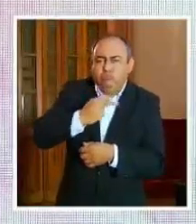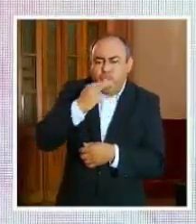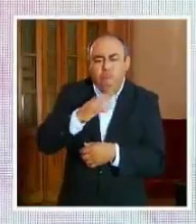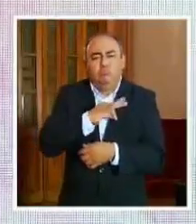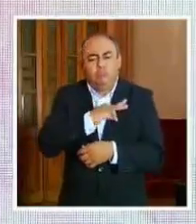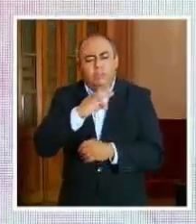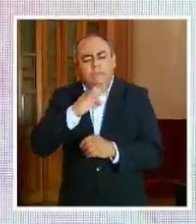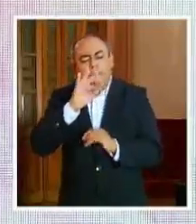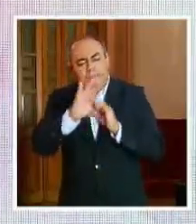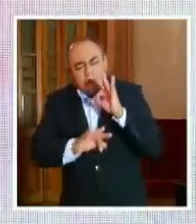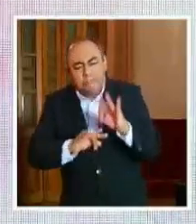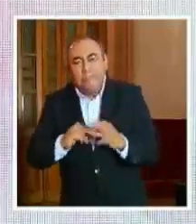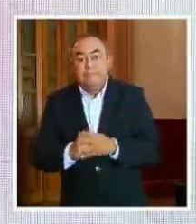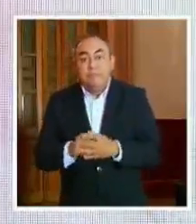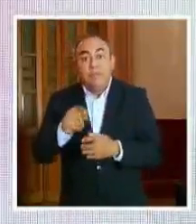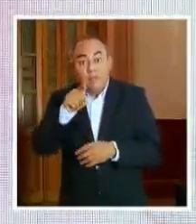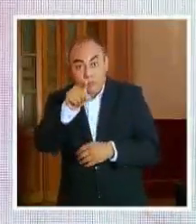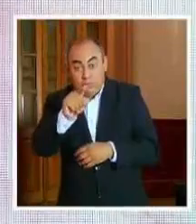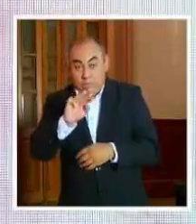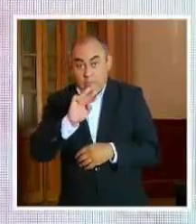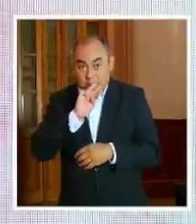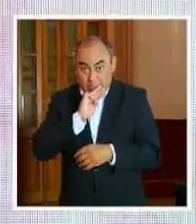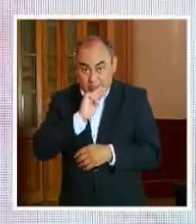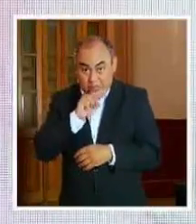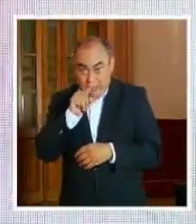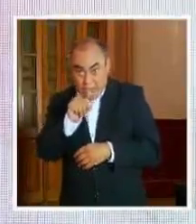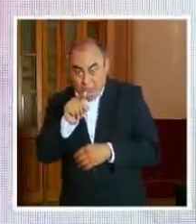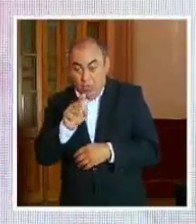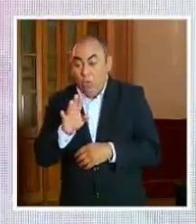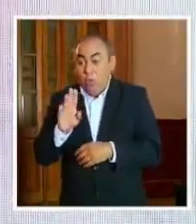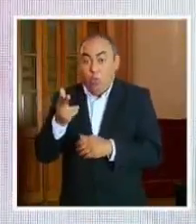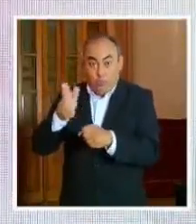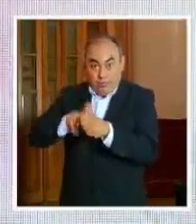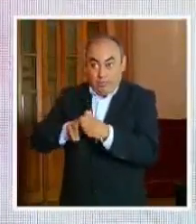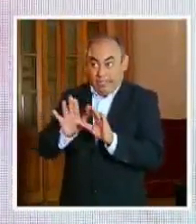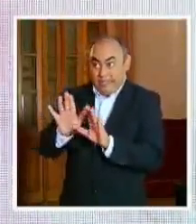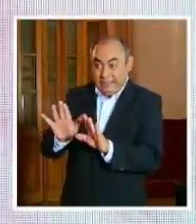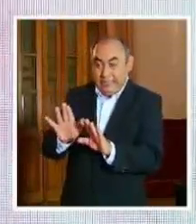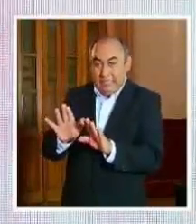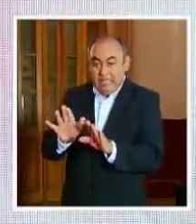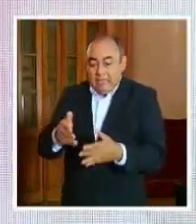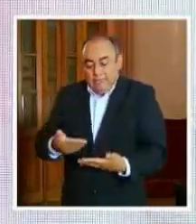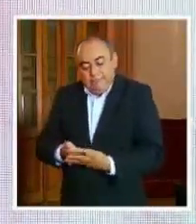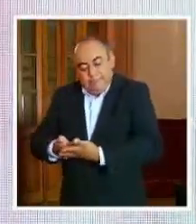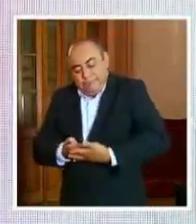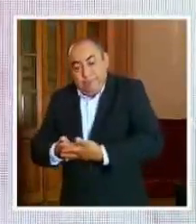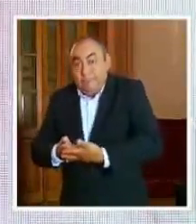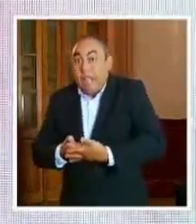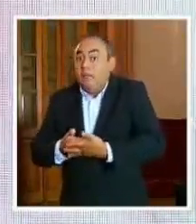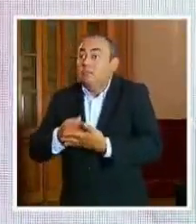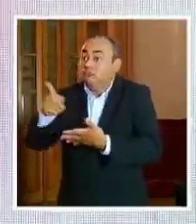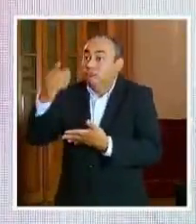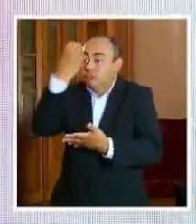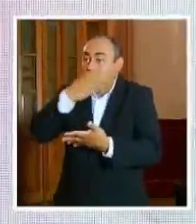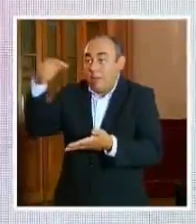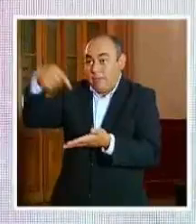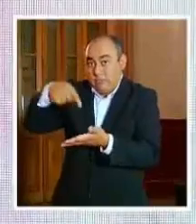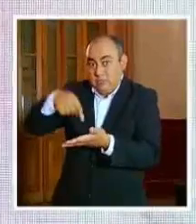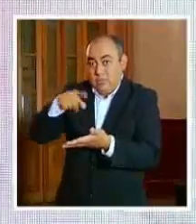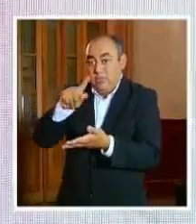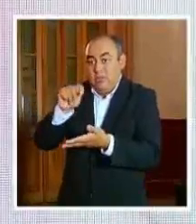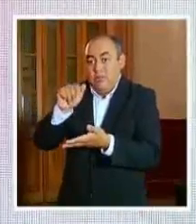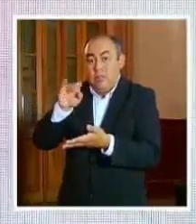mamás estén pendientes de que antes de salir del hospital su hijo cuente con un tamizaje metabólico, con un